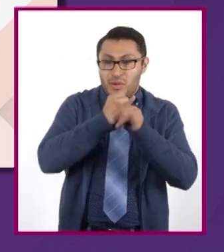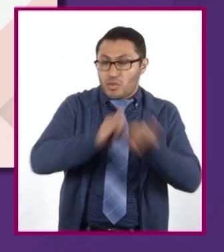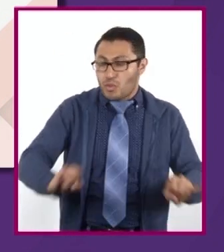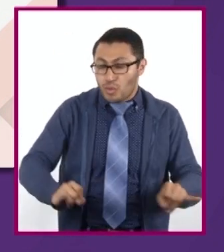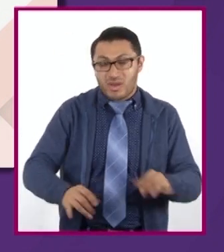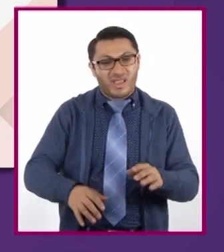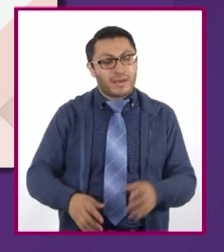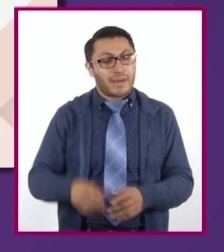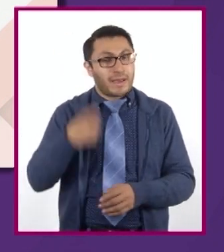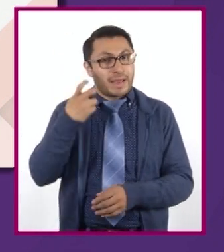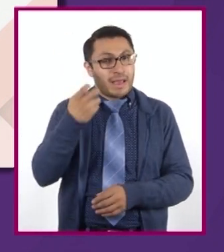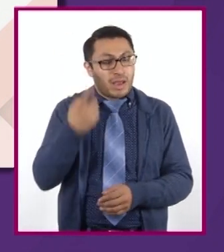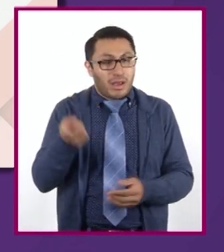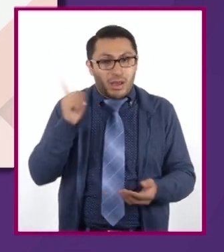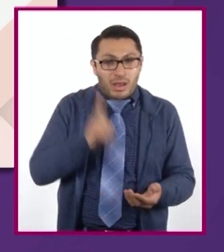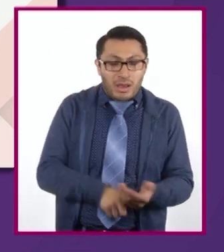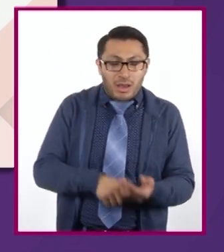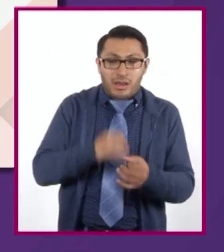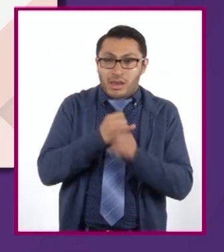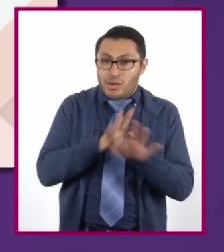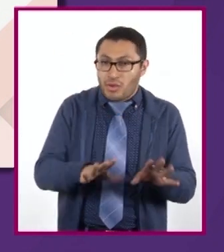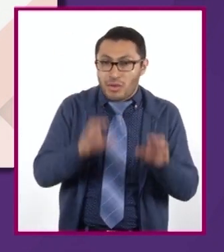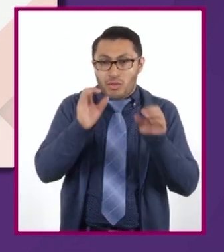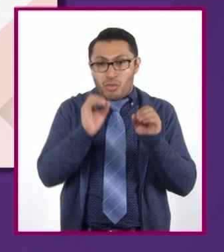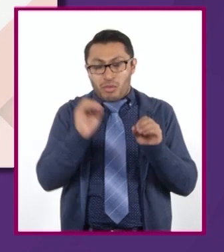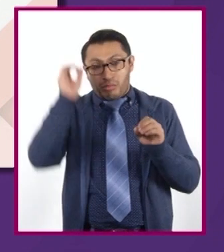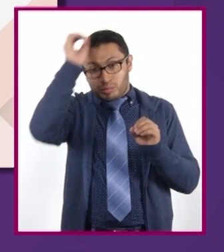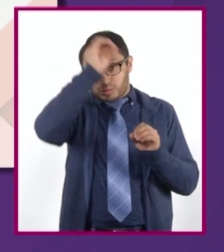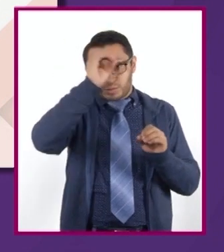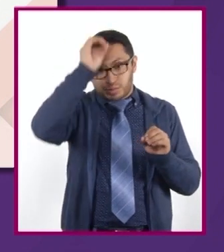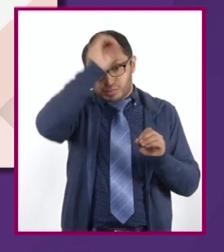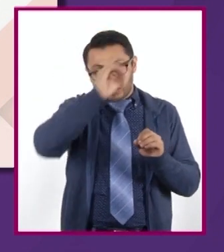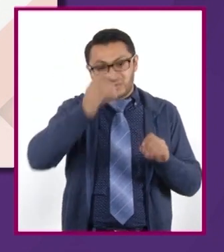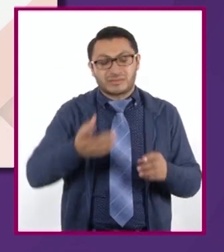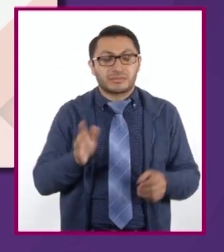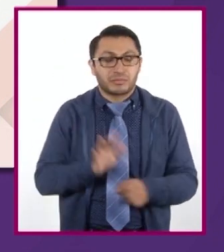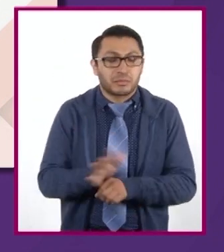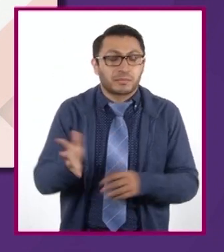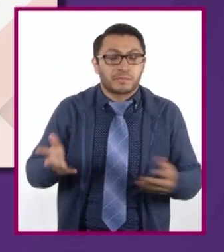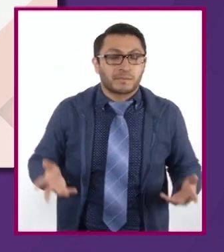¿Esto pertenece a un dato o a una opinión?